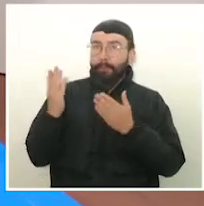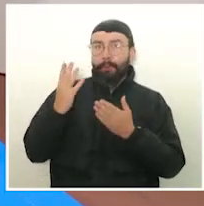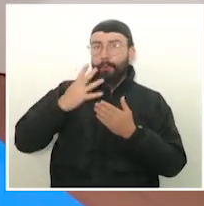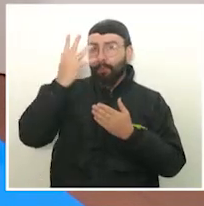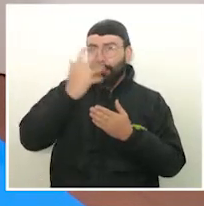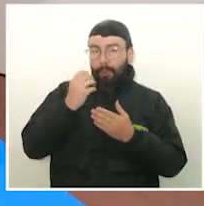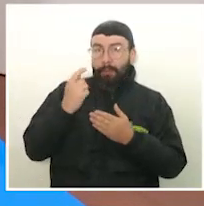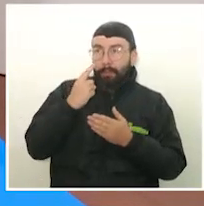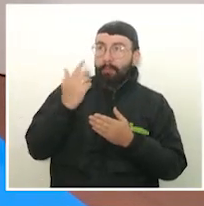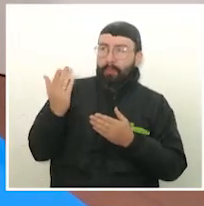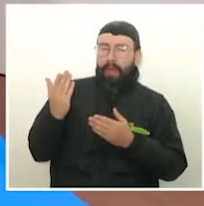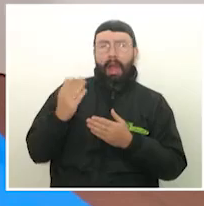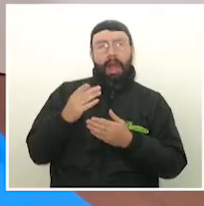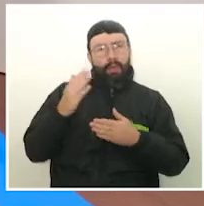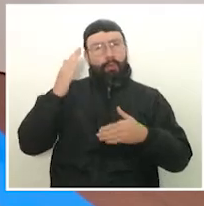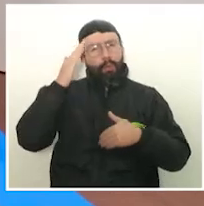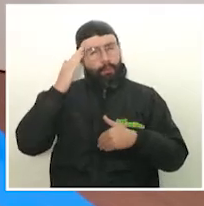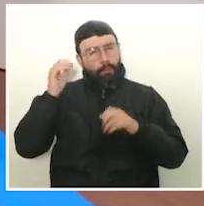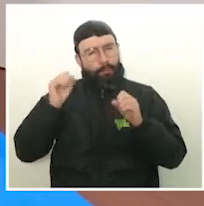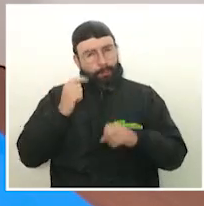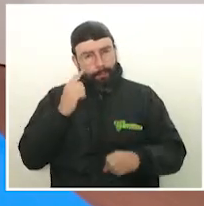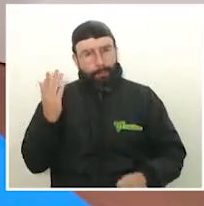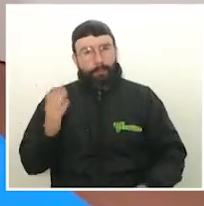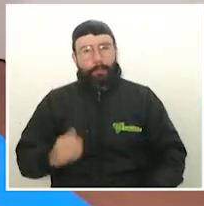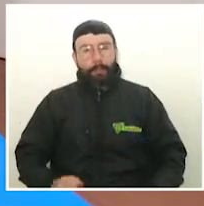que tengamos un poco más de conciencia.